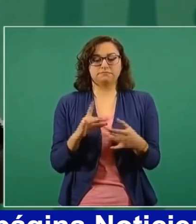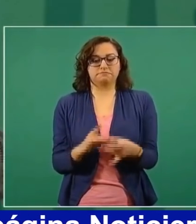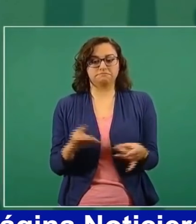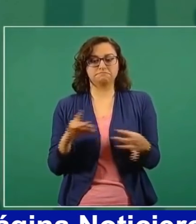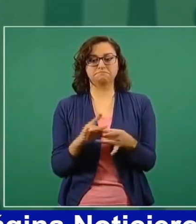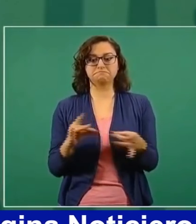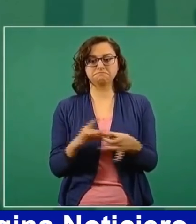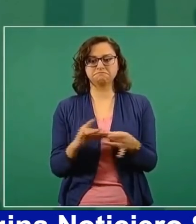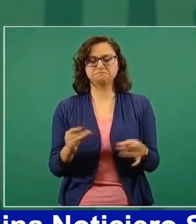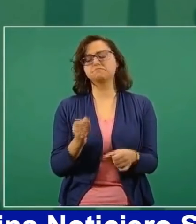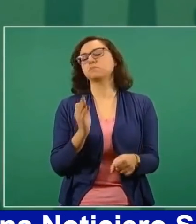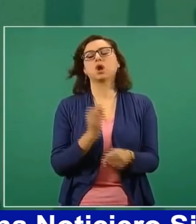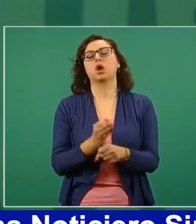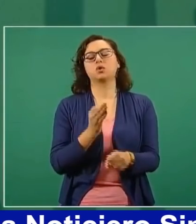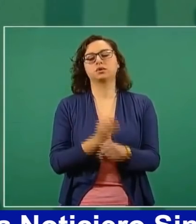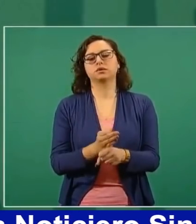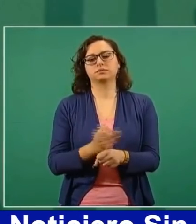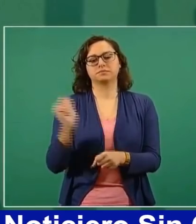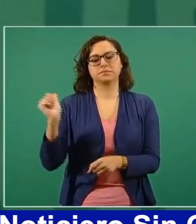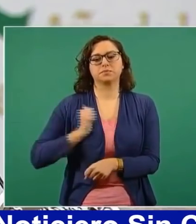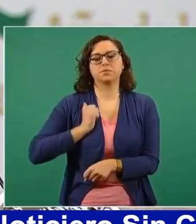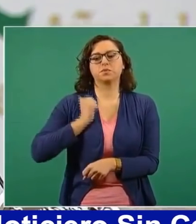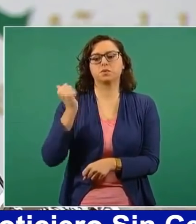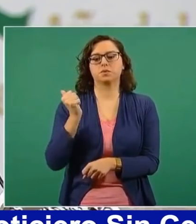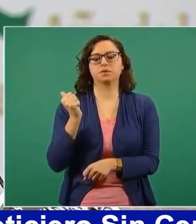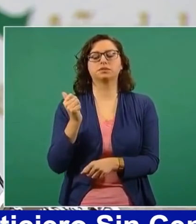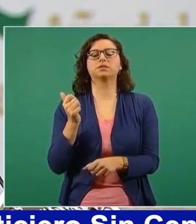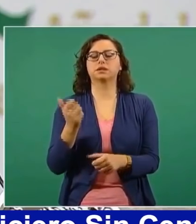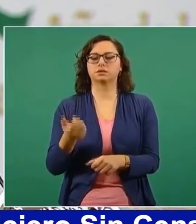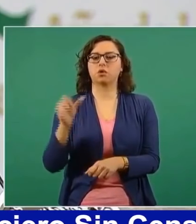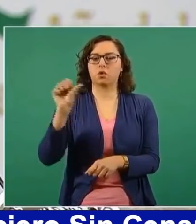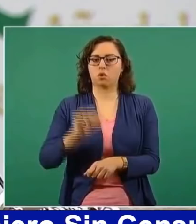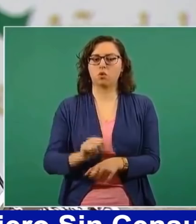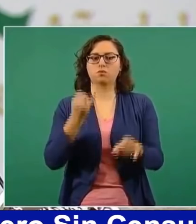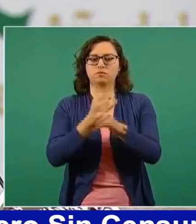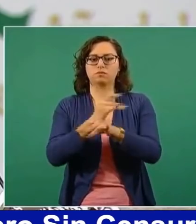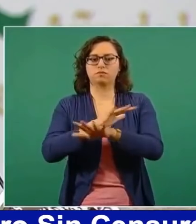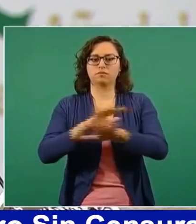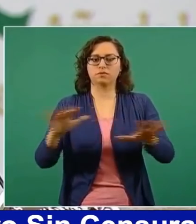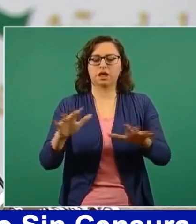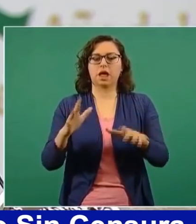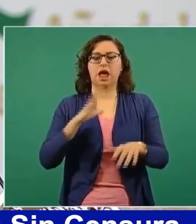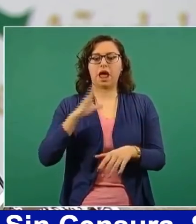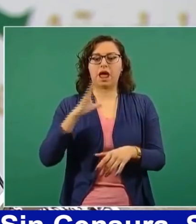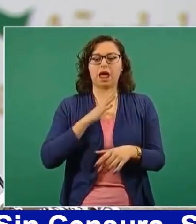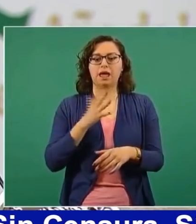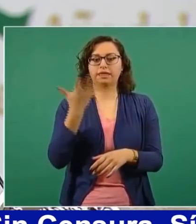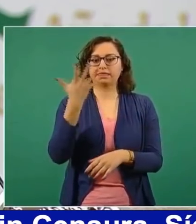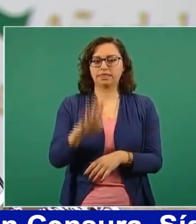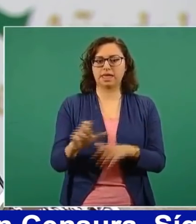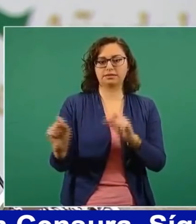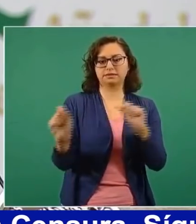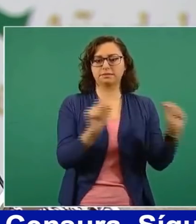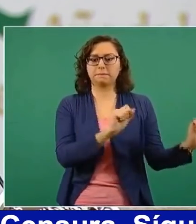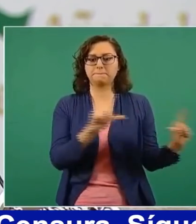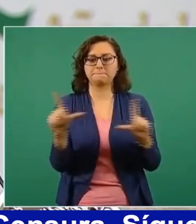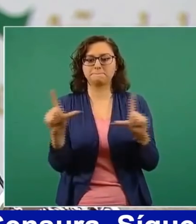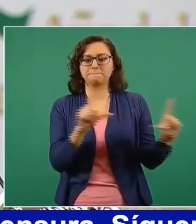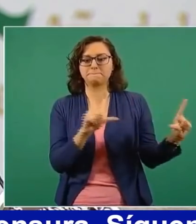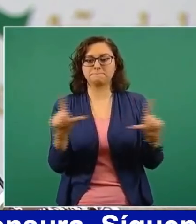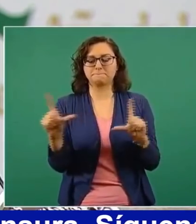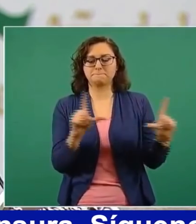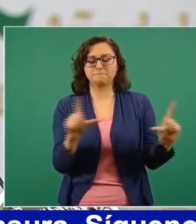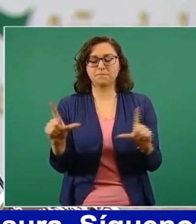para recordar a todo el mundo cuál es el estado que guarda la epidemia. Tenemos esas 10 láminas específicas de las curvas